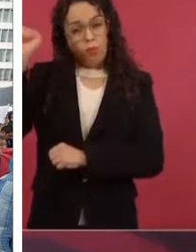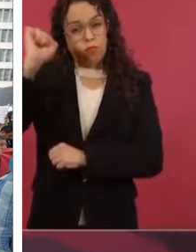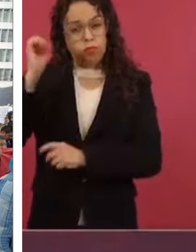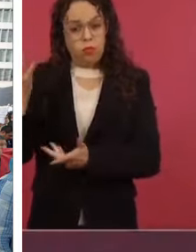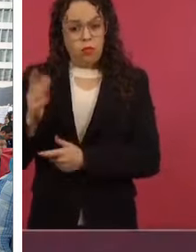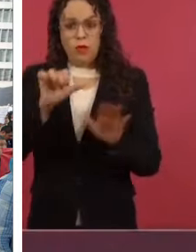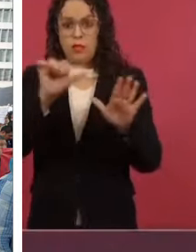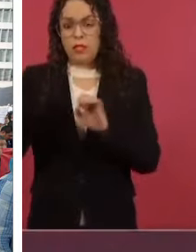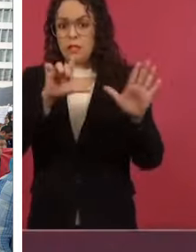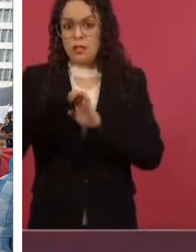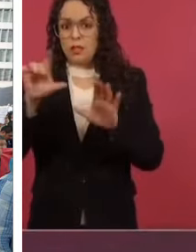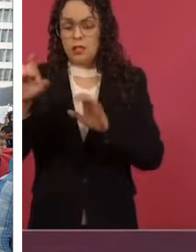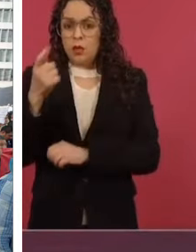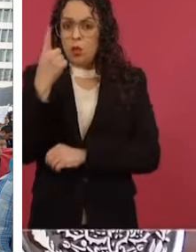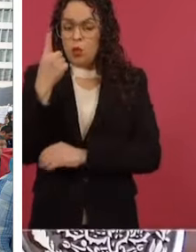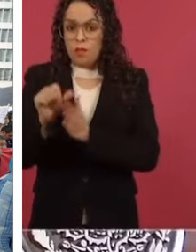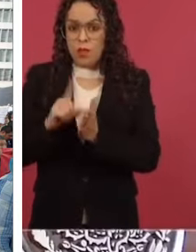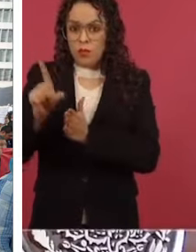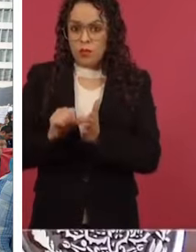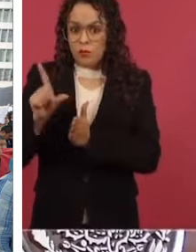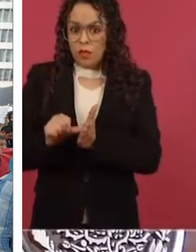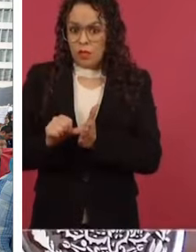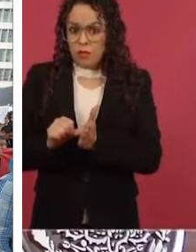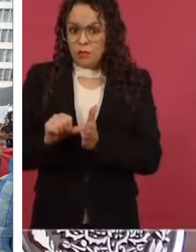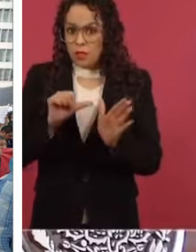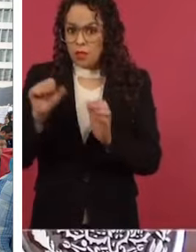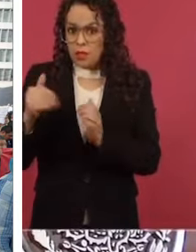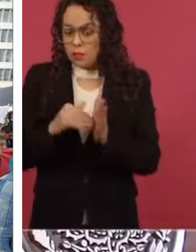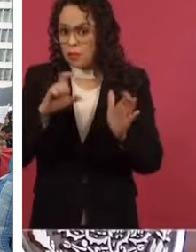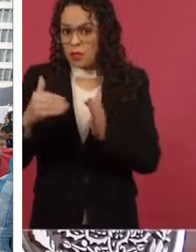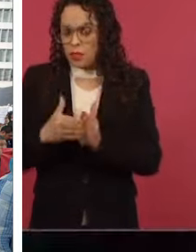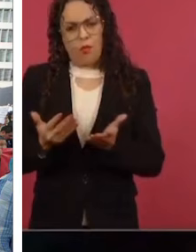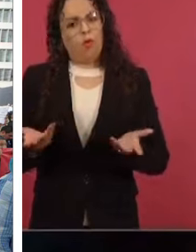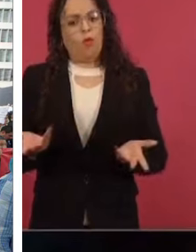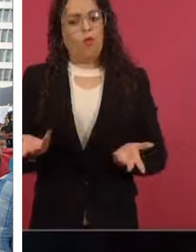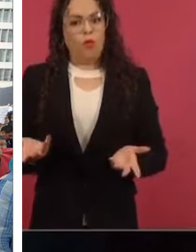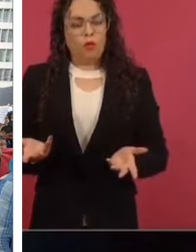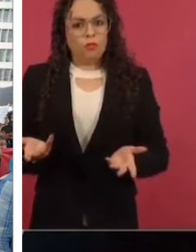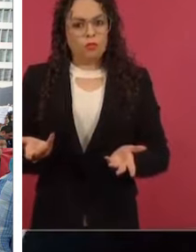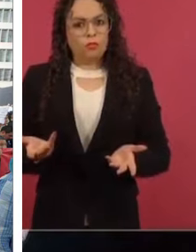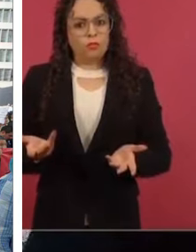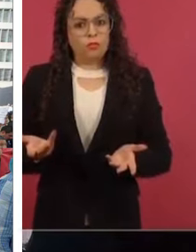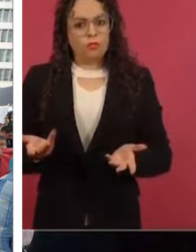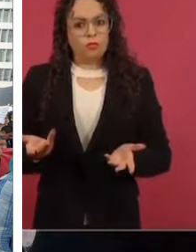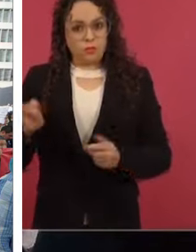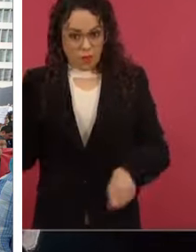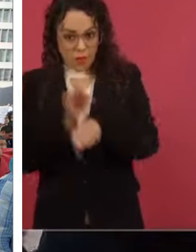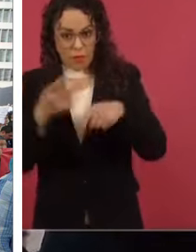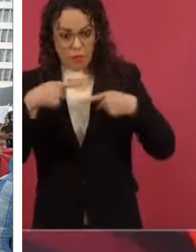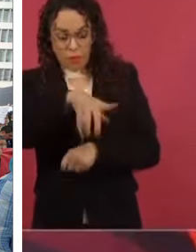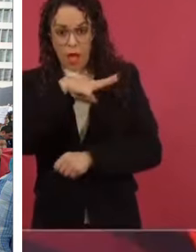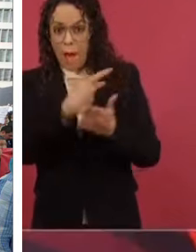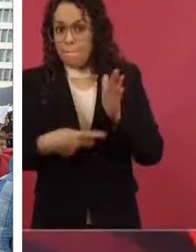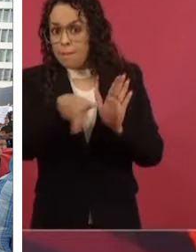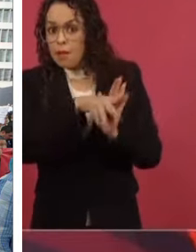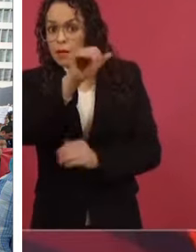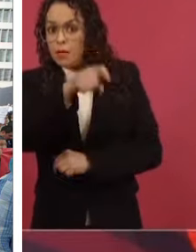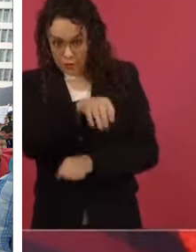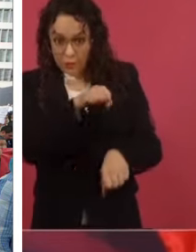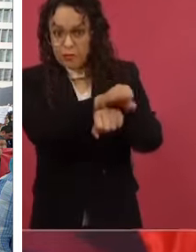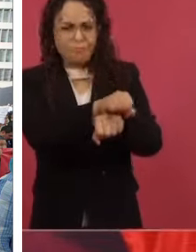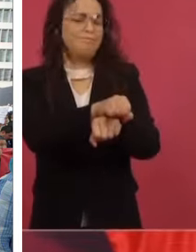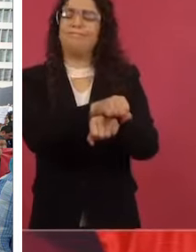son de 600, 700 mil pesos mensuales para lo que ganan los trabajadores de base del Poder Judicial. ¿Qué van a estar defendiendo eso? Y